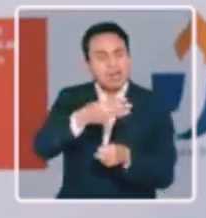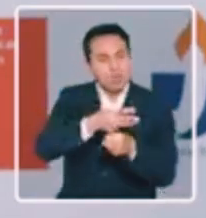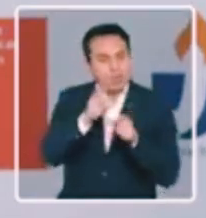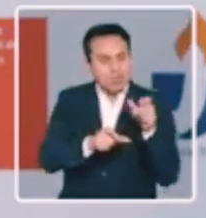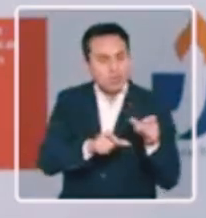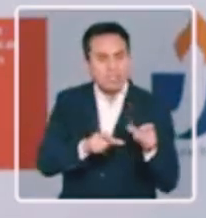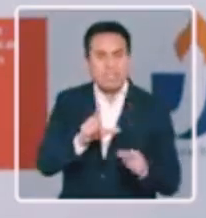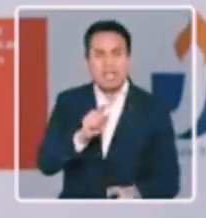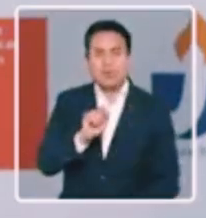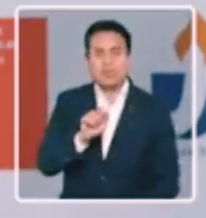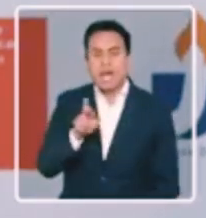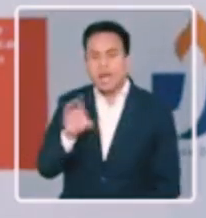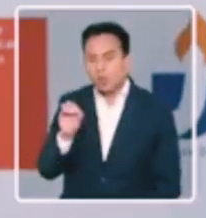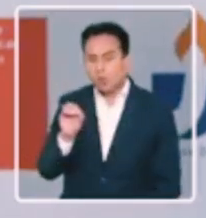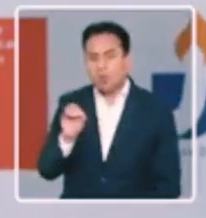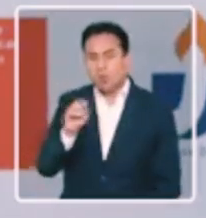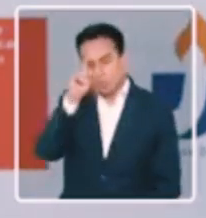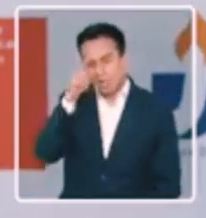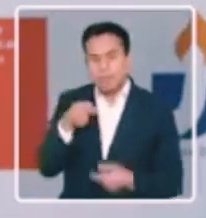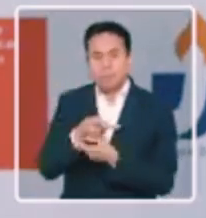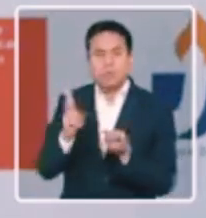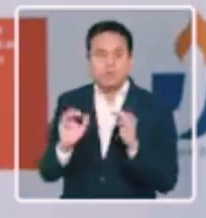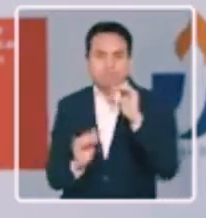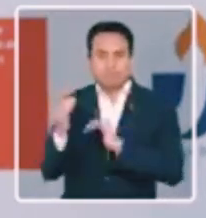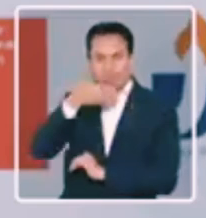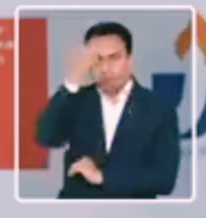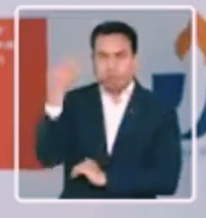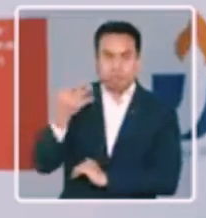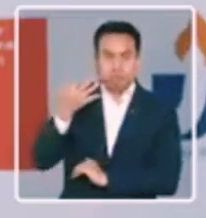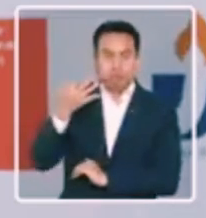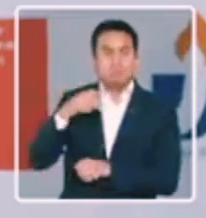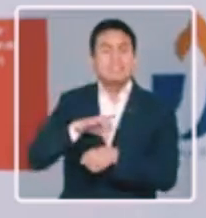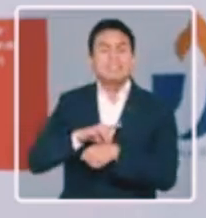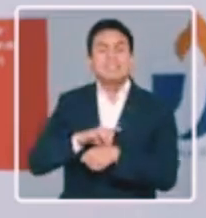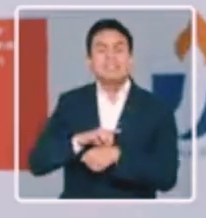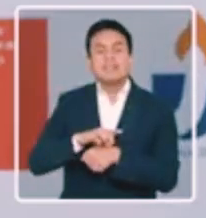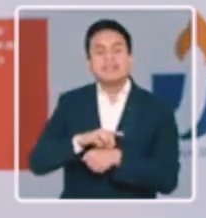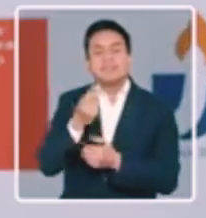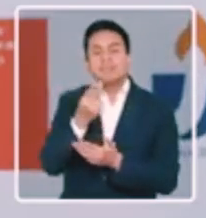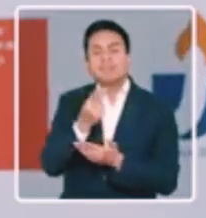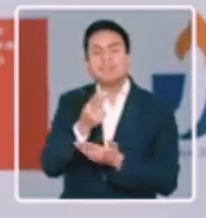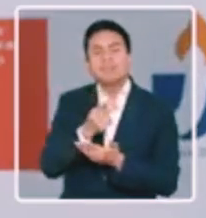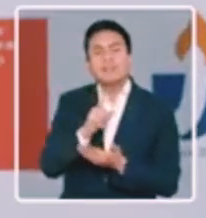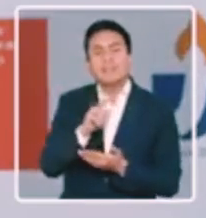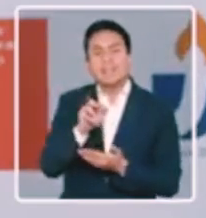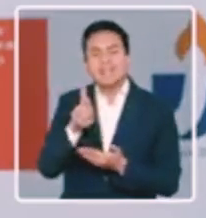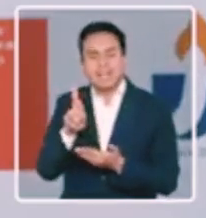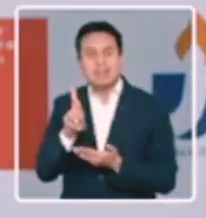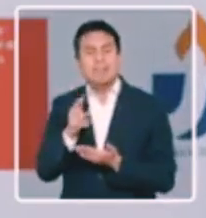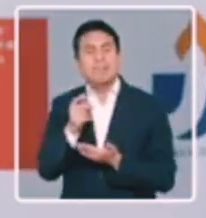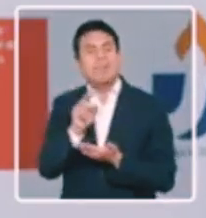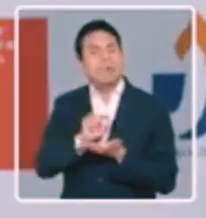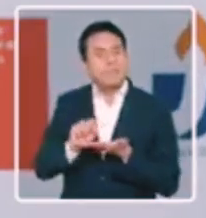en lautaro un hospital Público de primer nivel del poeta En nombre del poeta Jorge telier